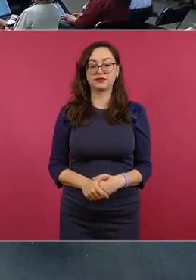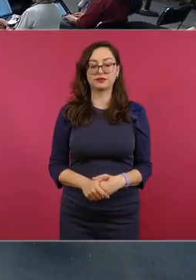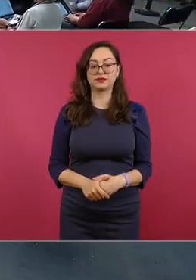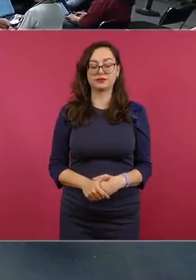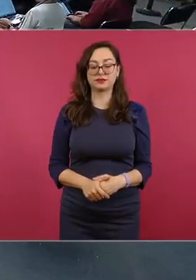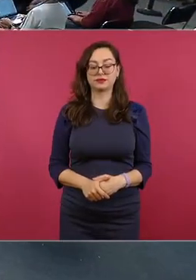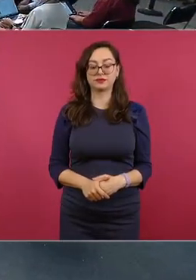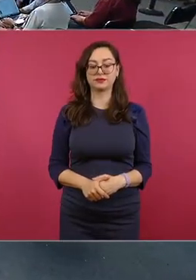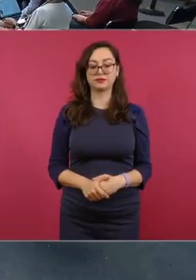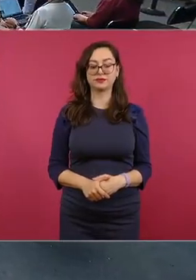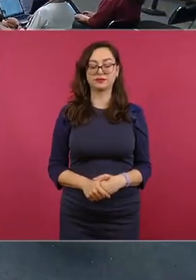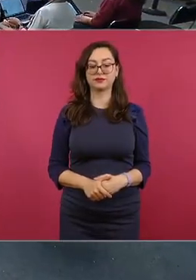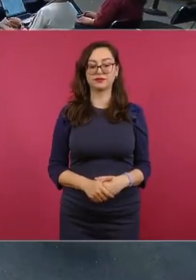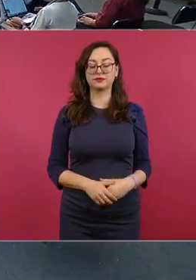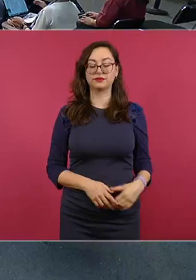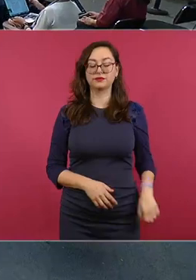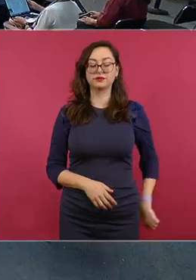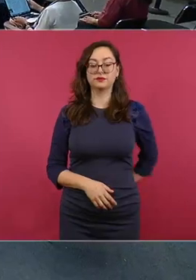Hoy.